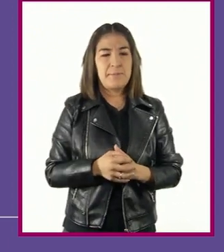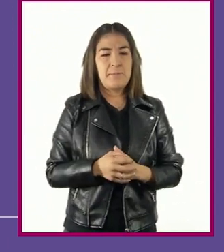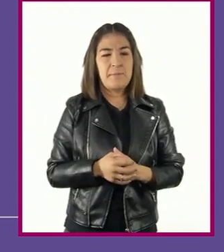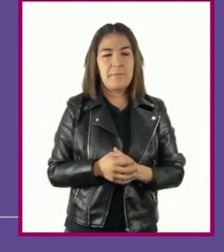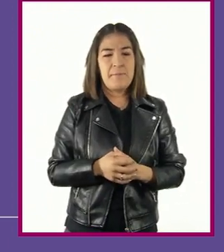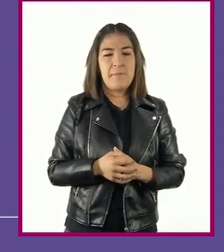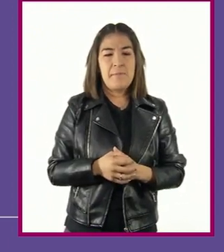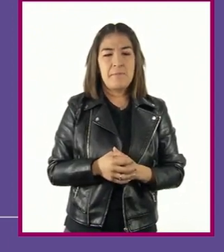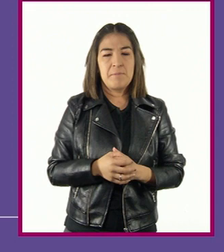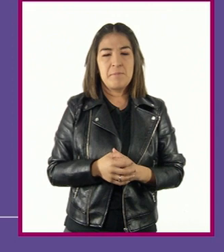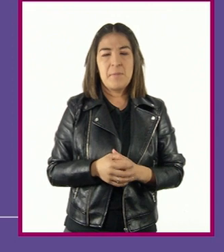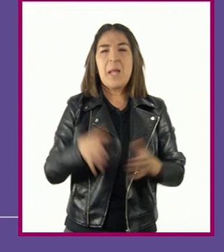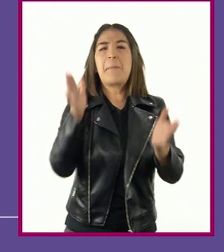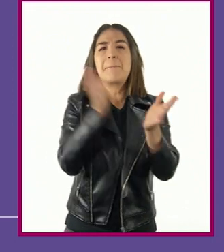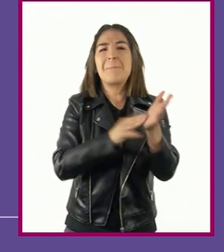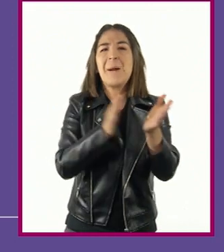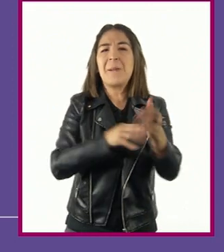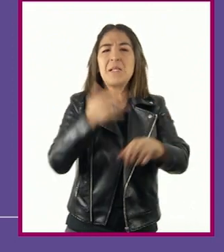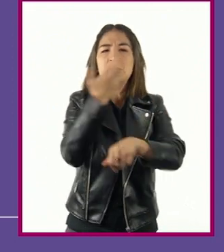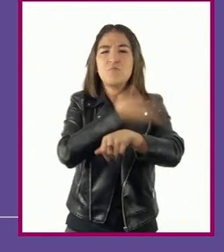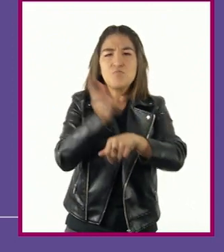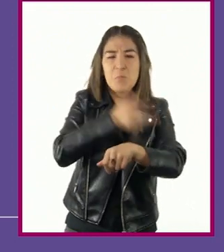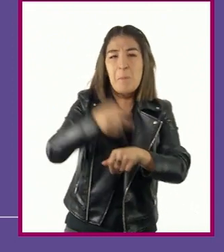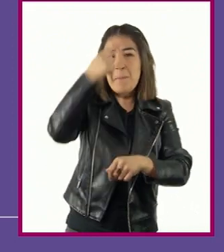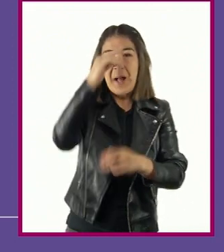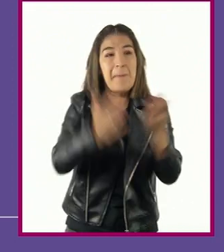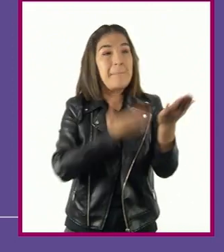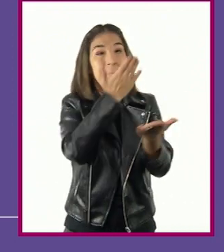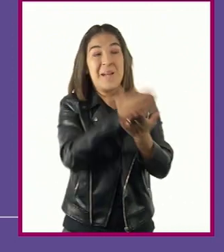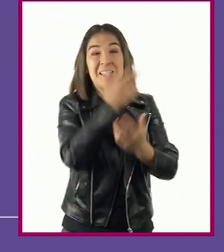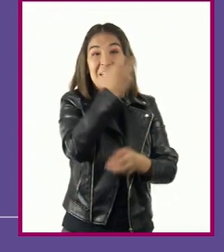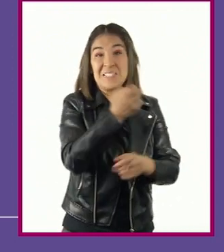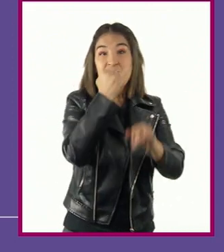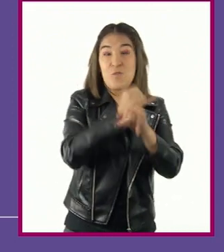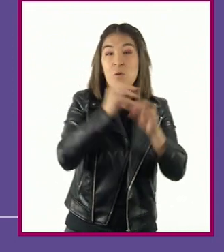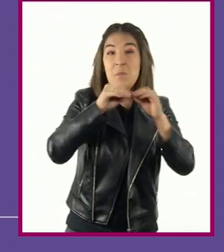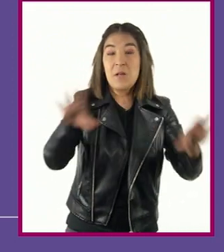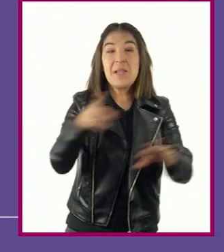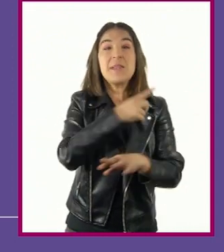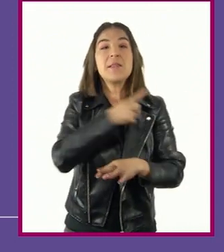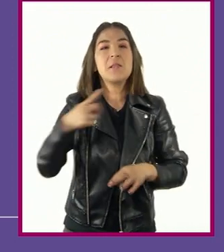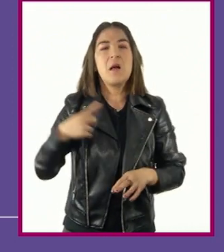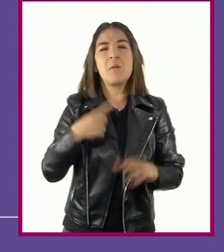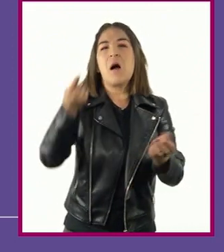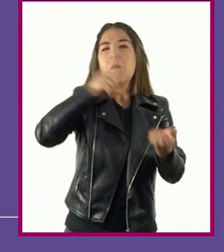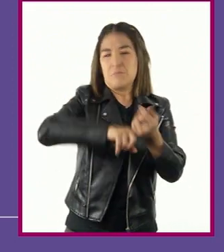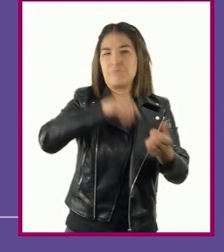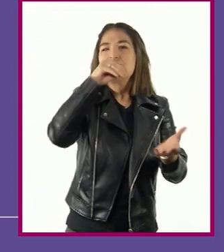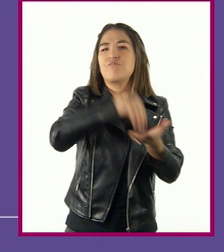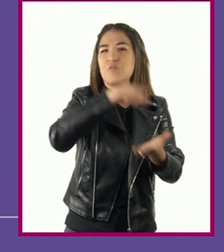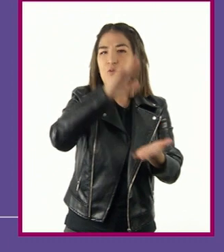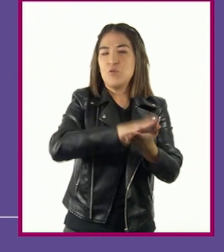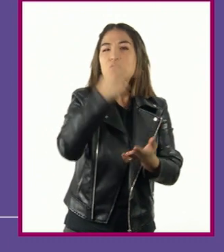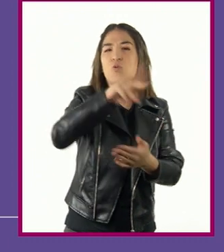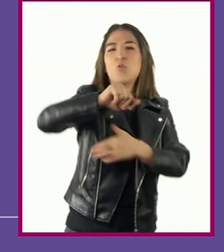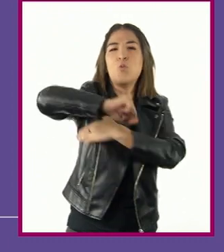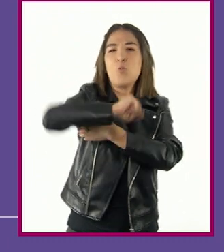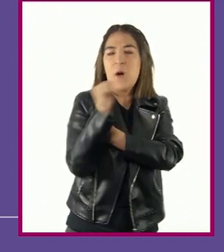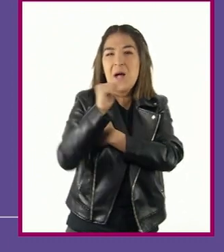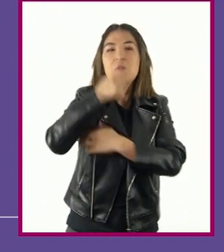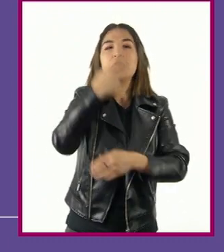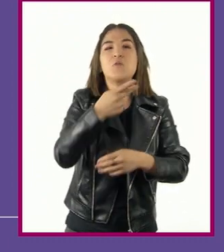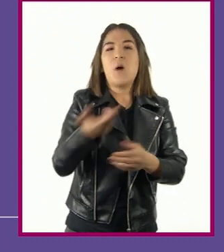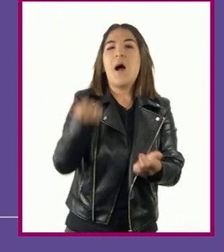Los documentos en que consta información pública deben preservarse en archivos